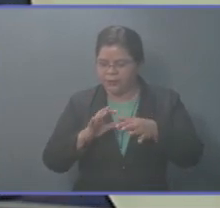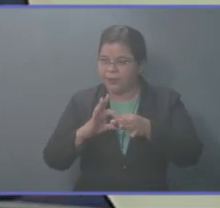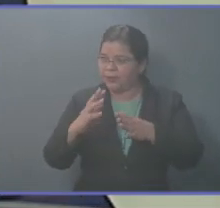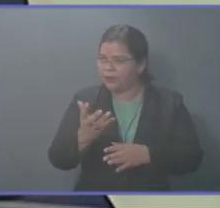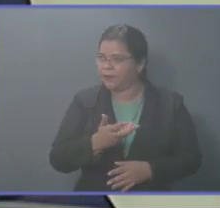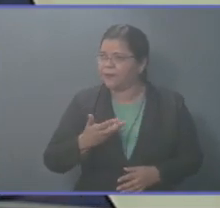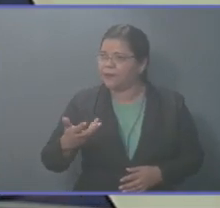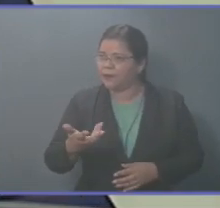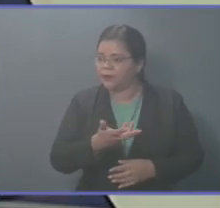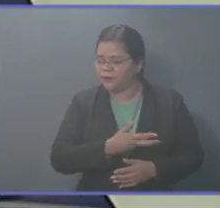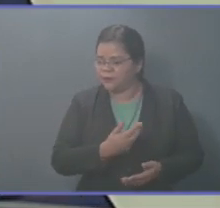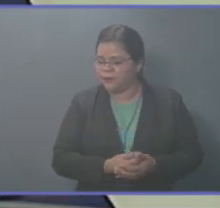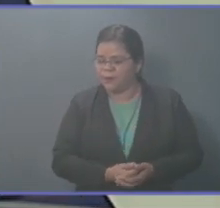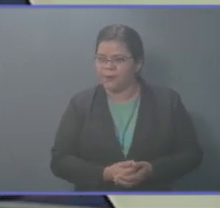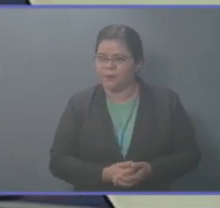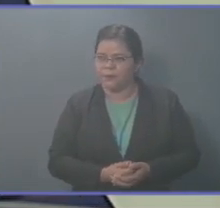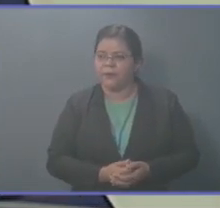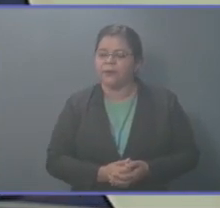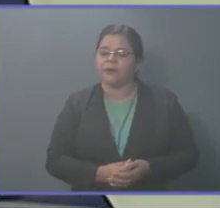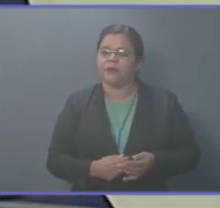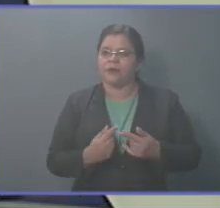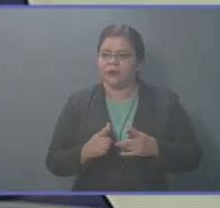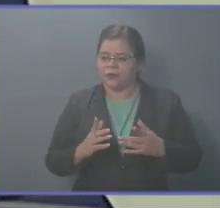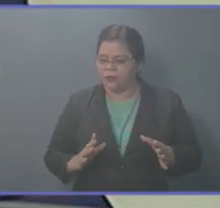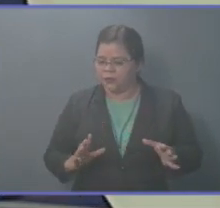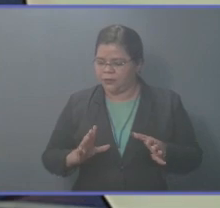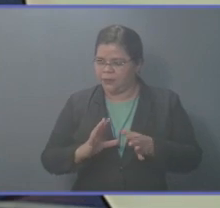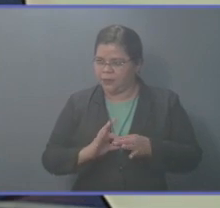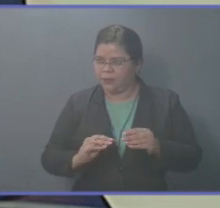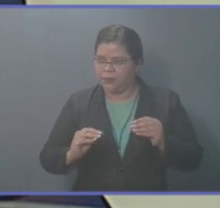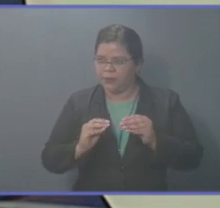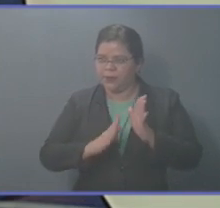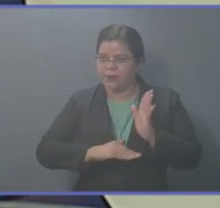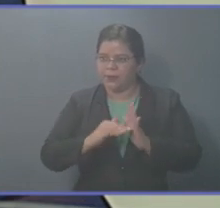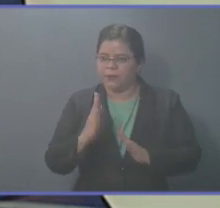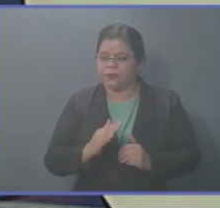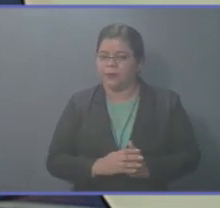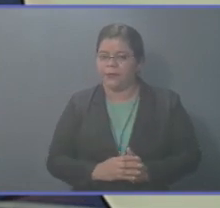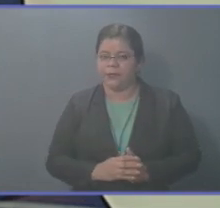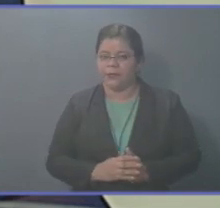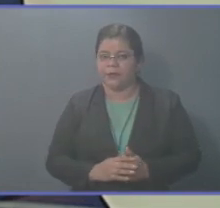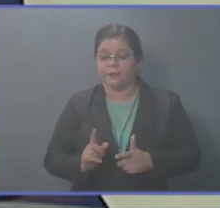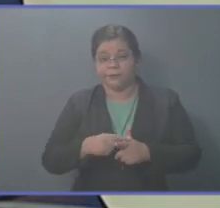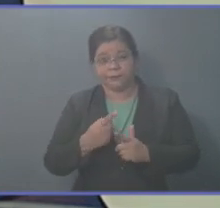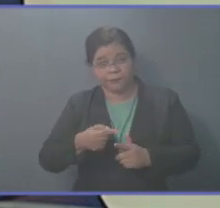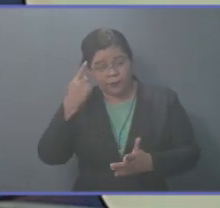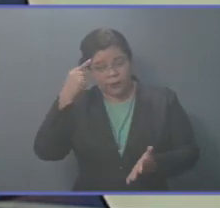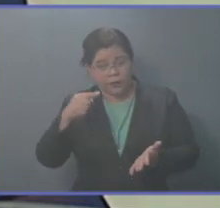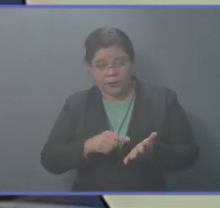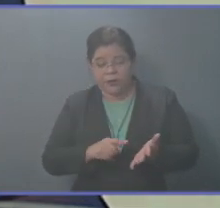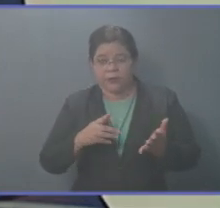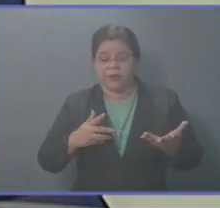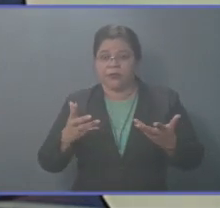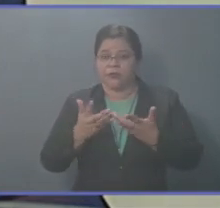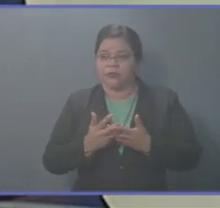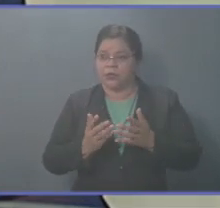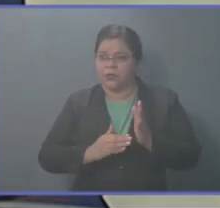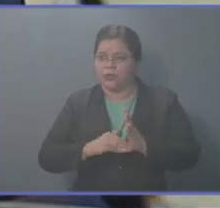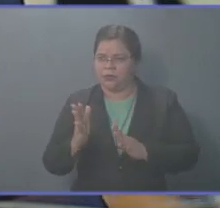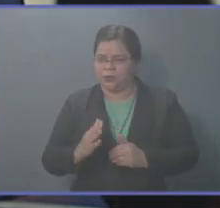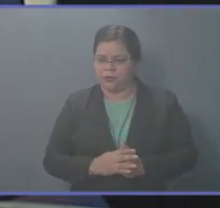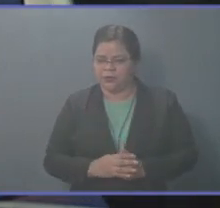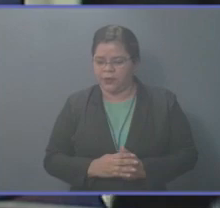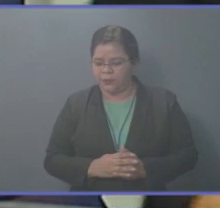Esta vinculación al autoprecedente es relevante debido a que esta sala ya ha reconocido que la demanda de inconstitucionalidad no debe ser